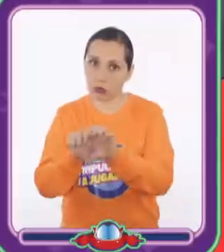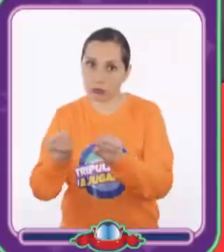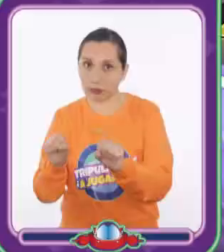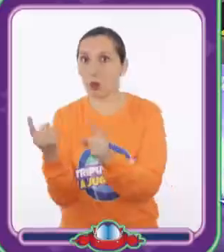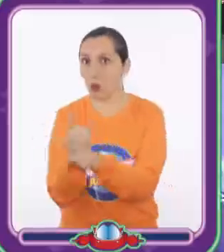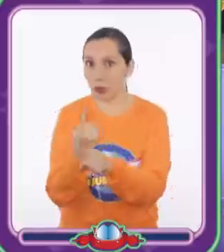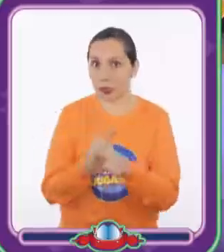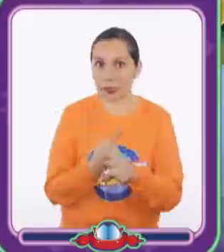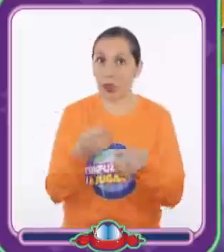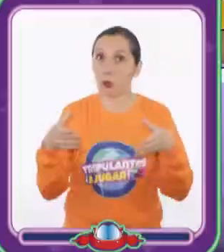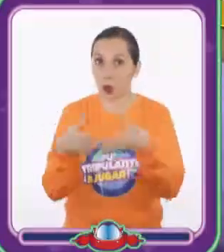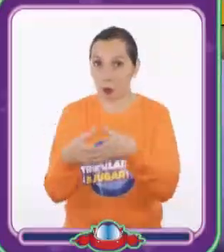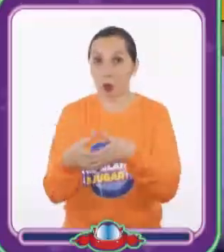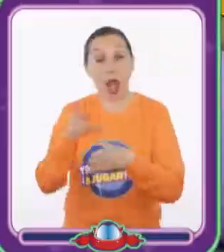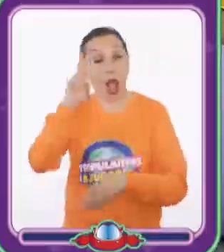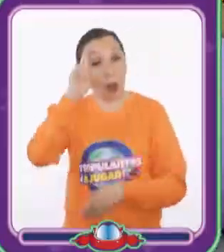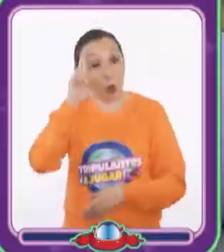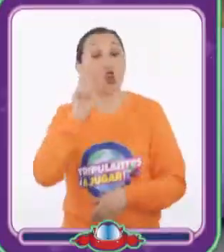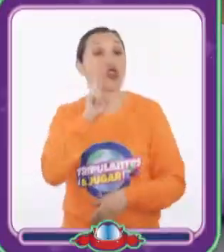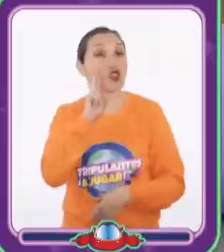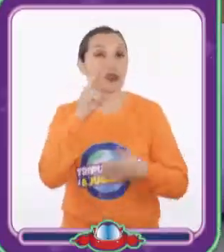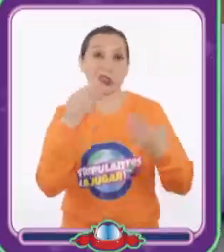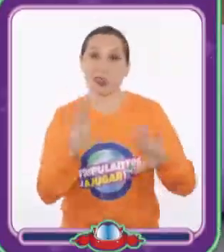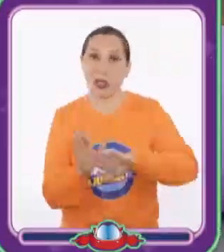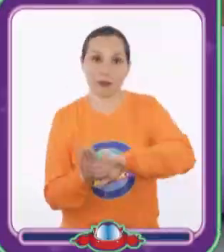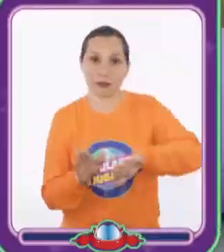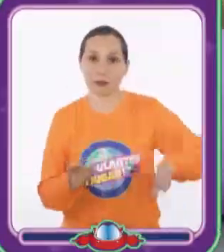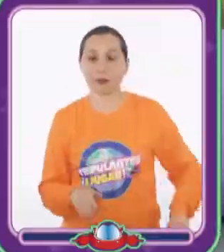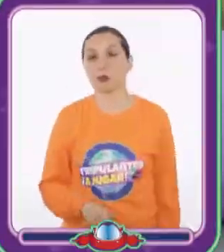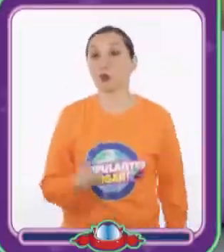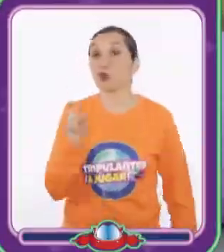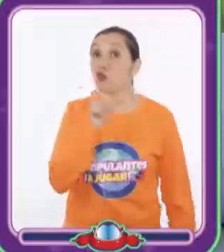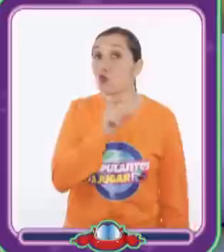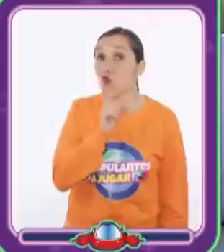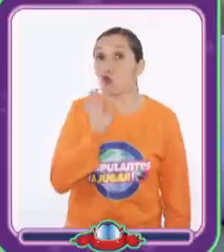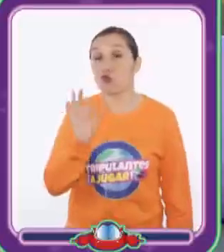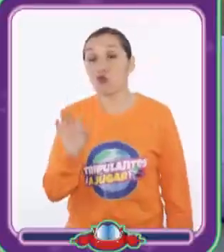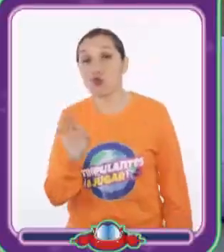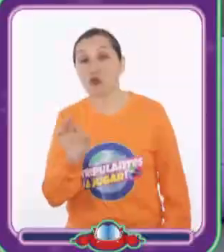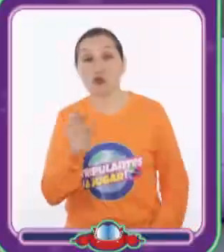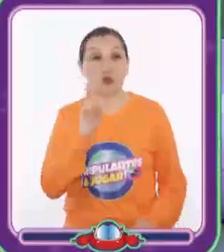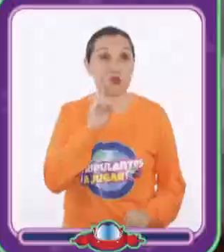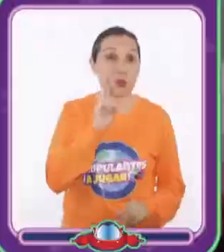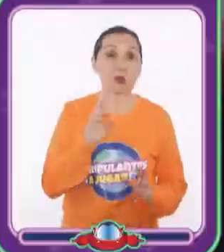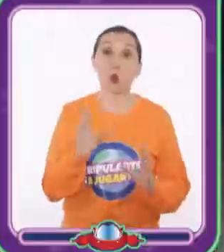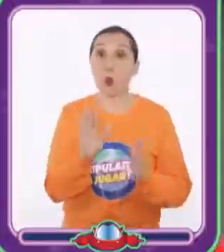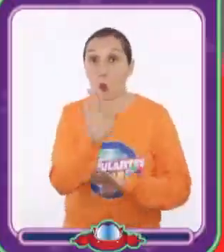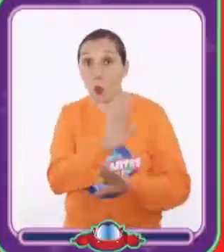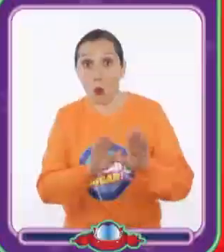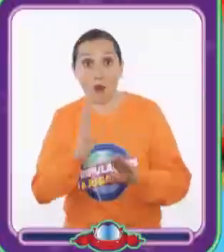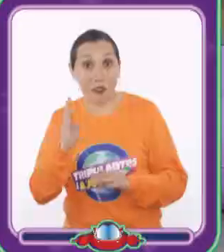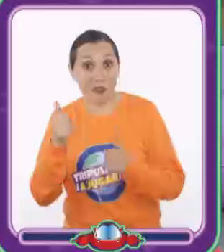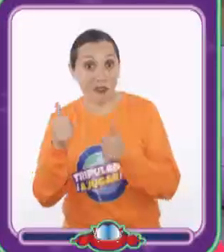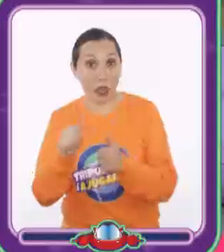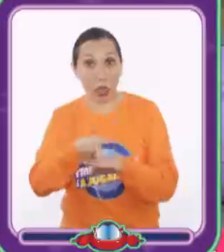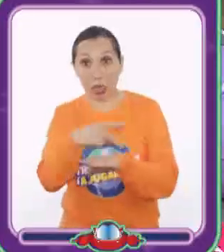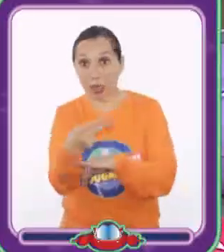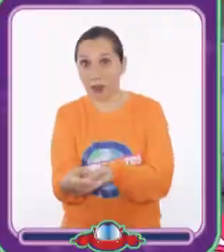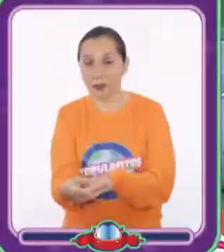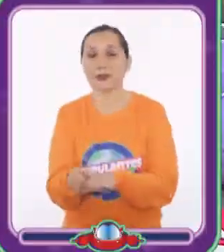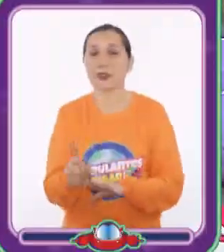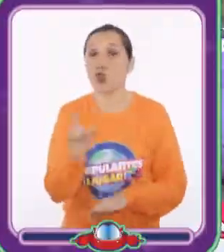¿Tienen que conversarlo? Como equipo, recuerden que el rosado ya está afuera. El rojo. Ya lo dimos vuelta. Cuidado, Bruno, ¿está bien?